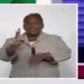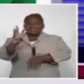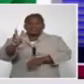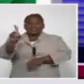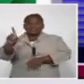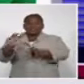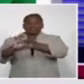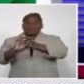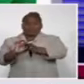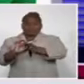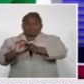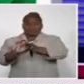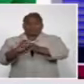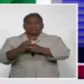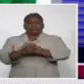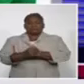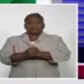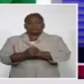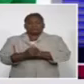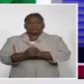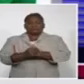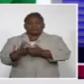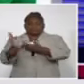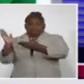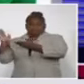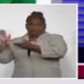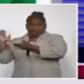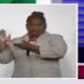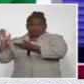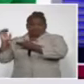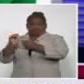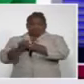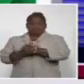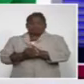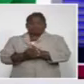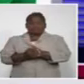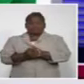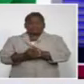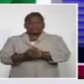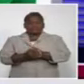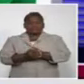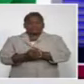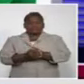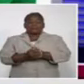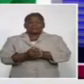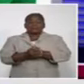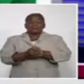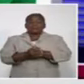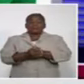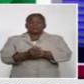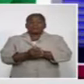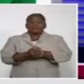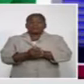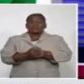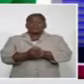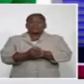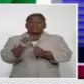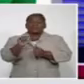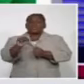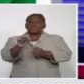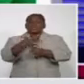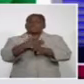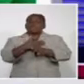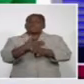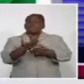graves, que es donde realmente se incrementan más. Que esto traduce severidad